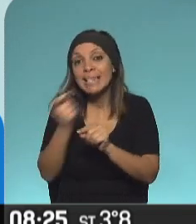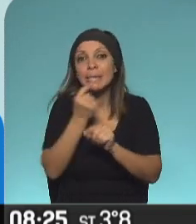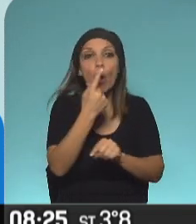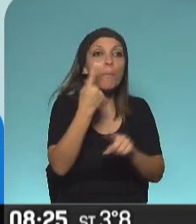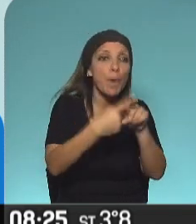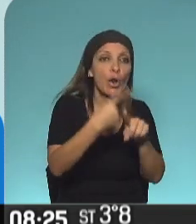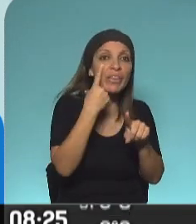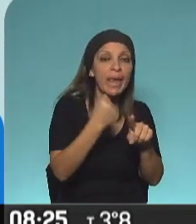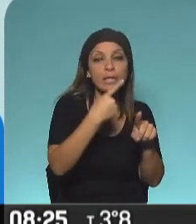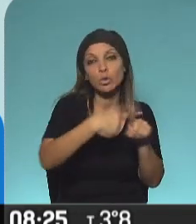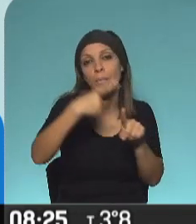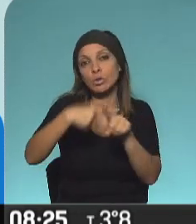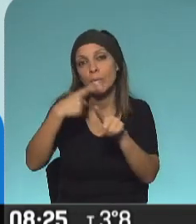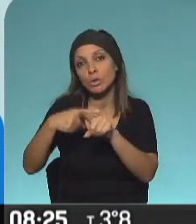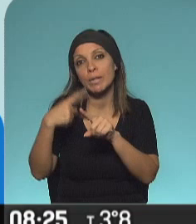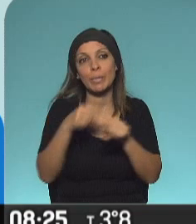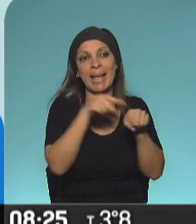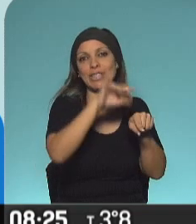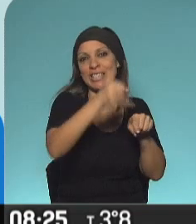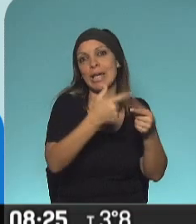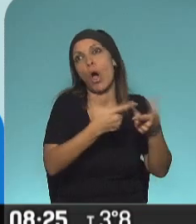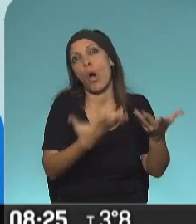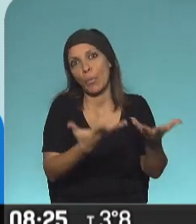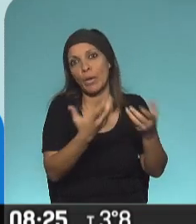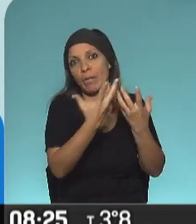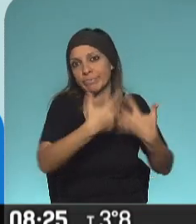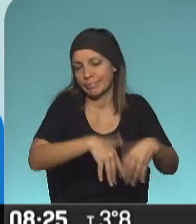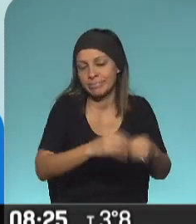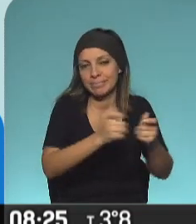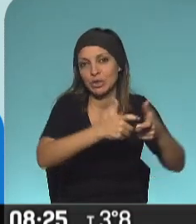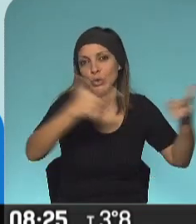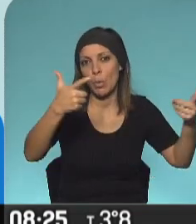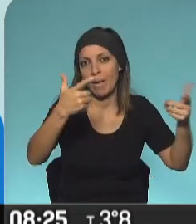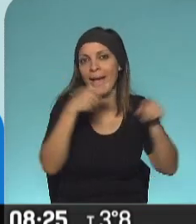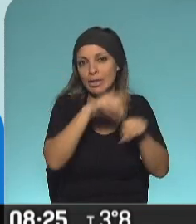agregás los días anteriores, naturalmente cualquier número que le sumes al día anterior va a sumar más